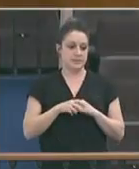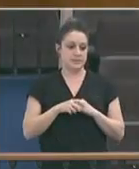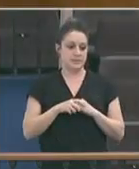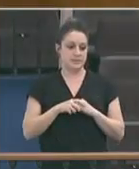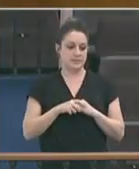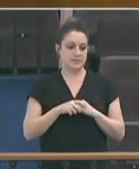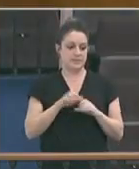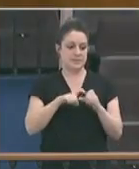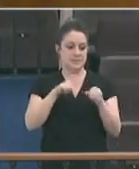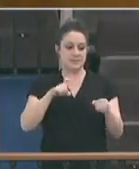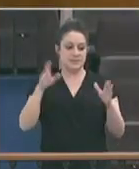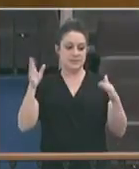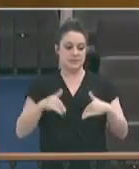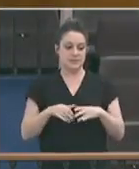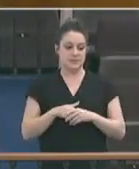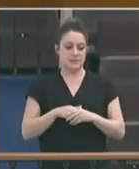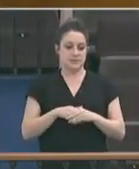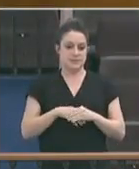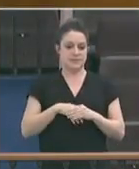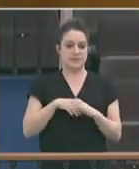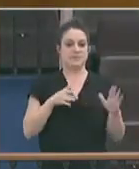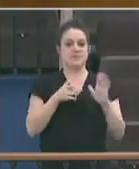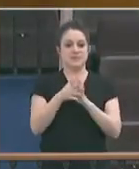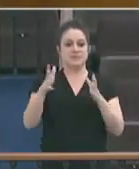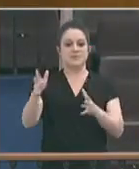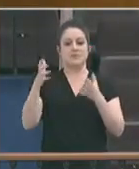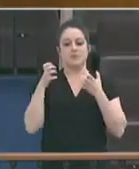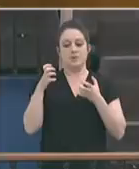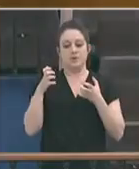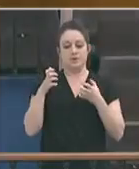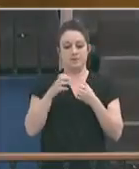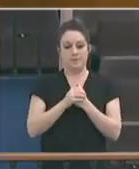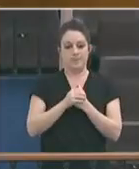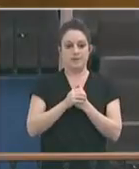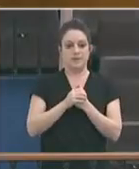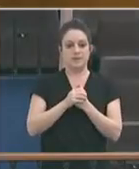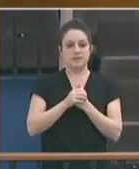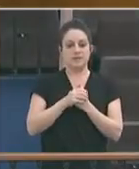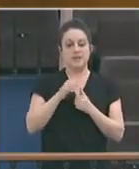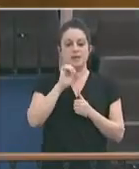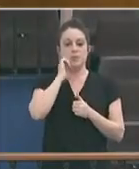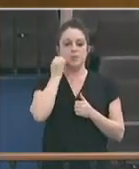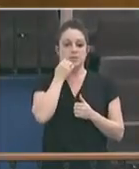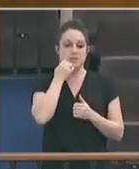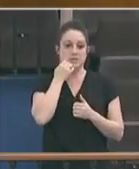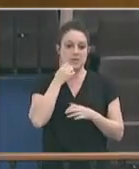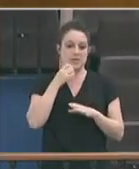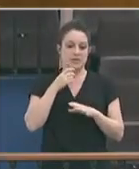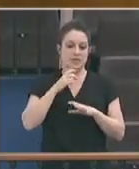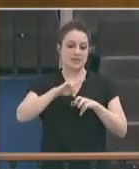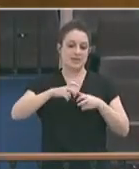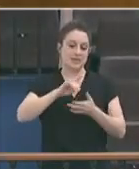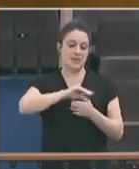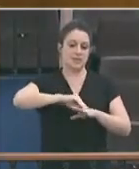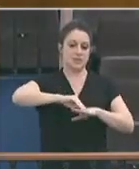Y no hay abstenciones. Por consiguiente, queda aprobada la propuesta de resolución presentada por el Grupo Parlamentario Socialista con 19 votos a favor